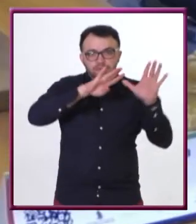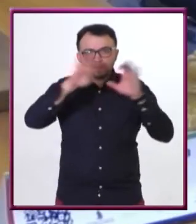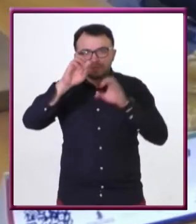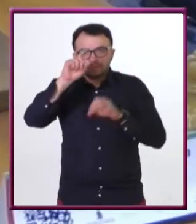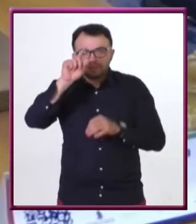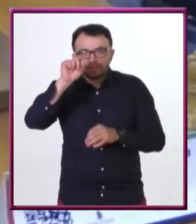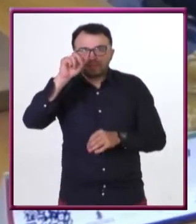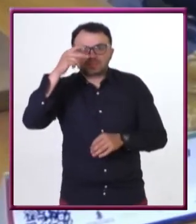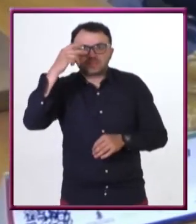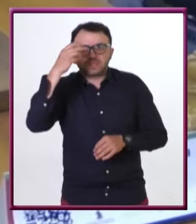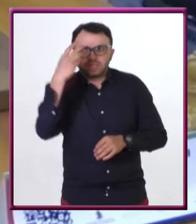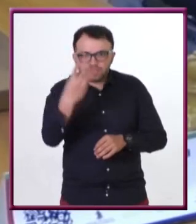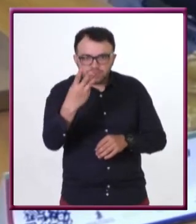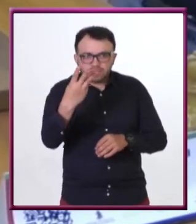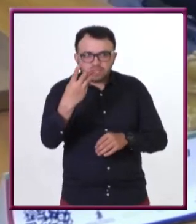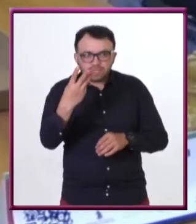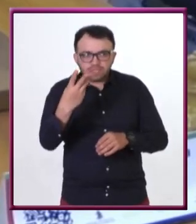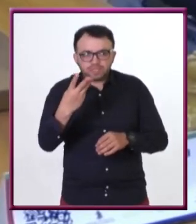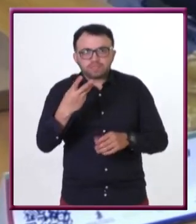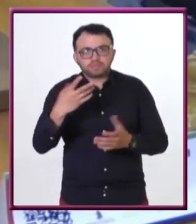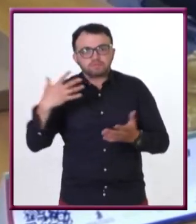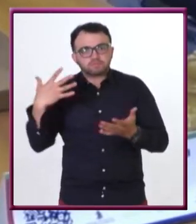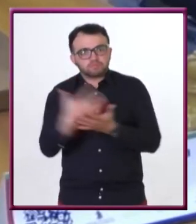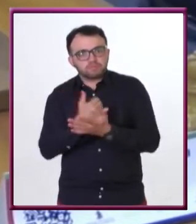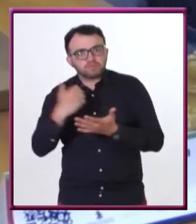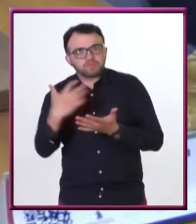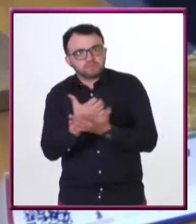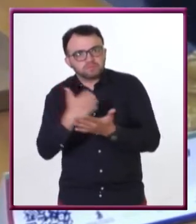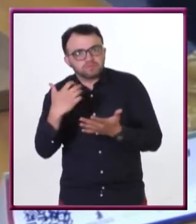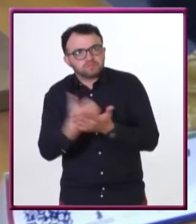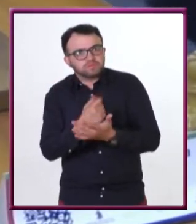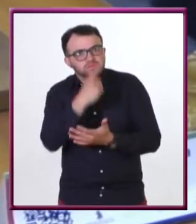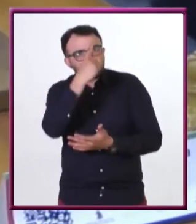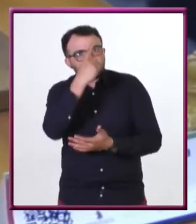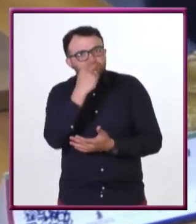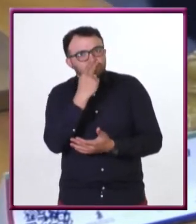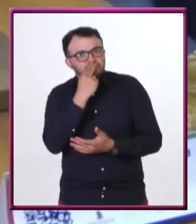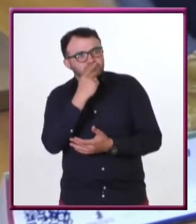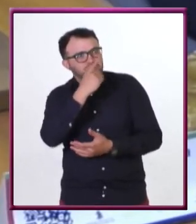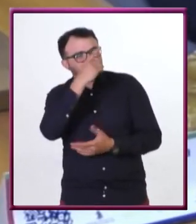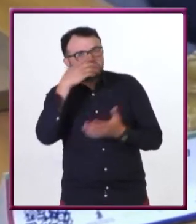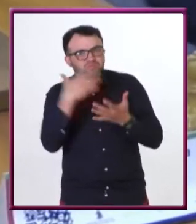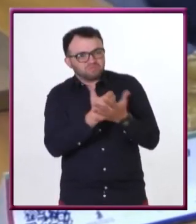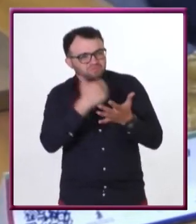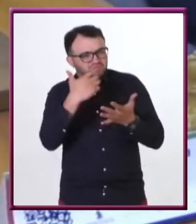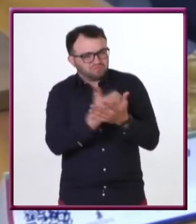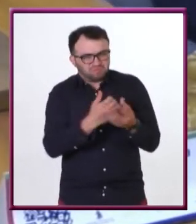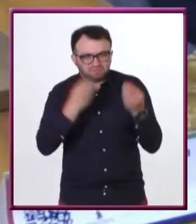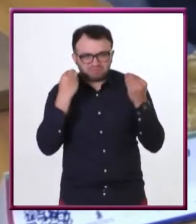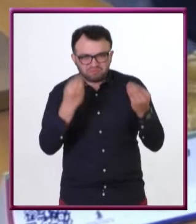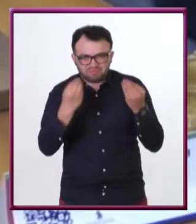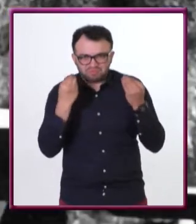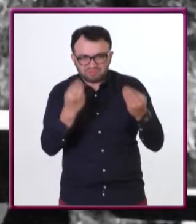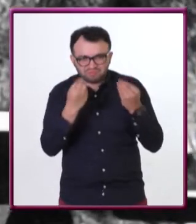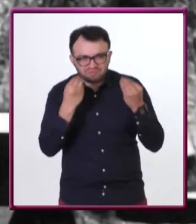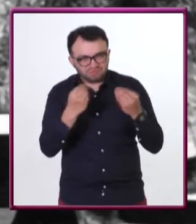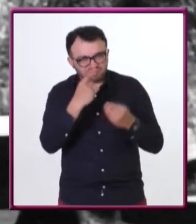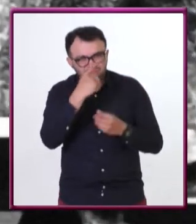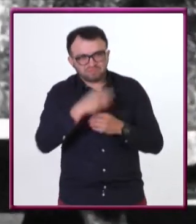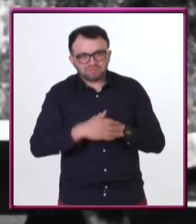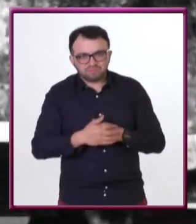fueron soviéticos, y no solamente los campeones, los subcampeones y los terceros lugares eran soviéticos. Ajá.